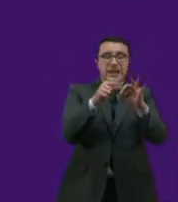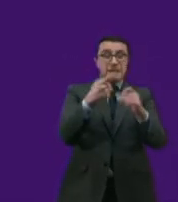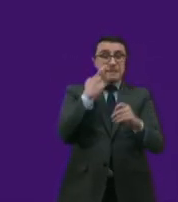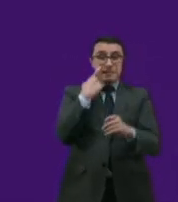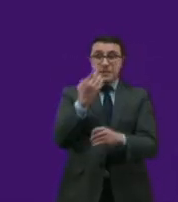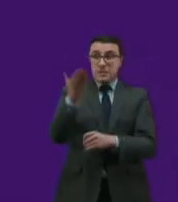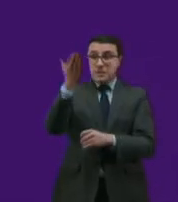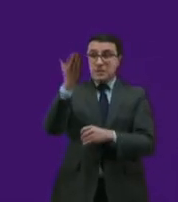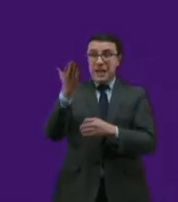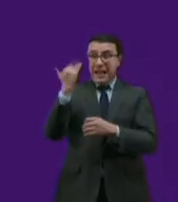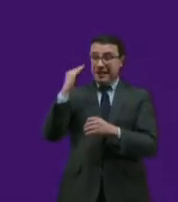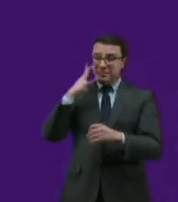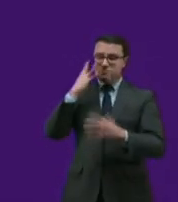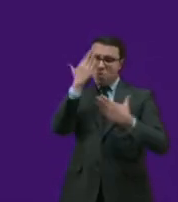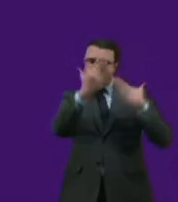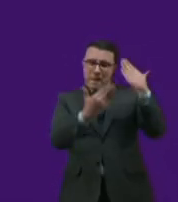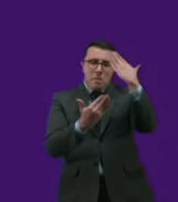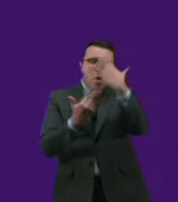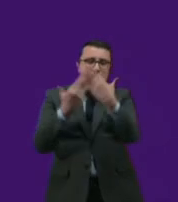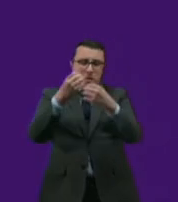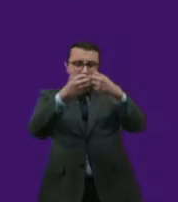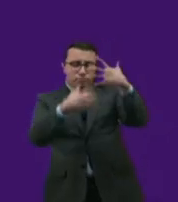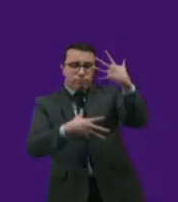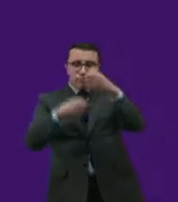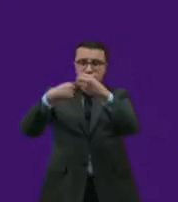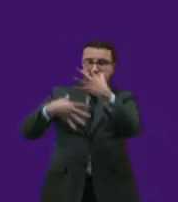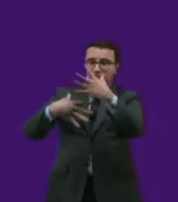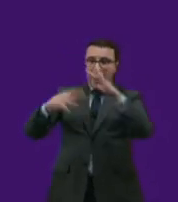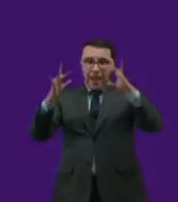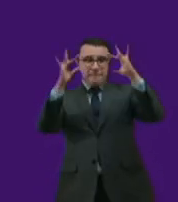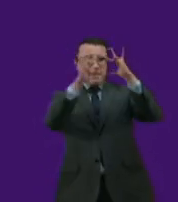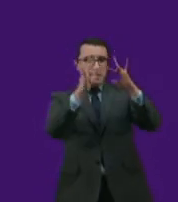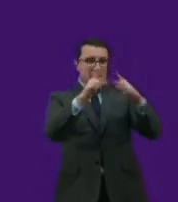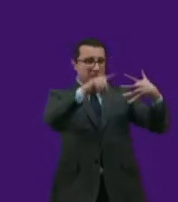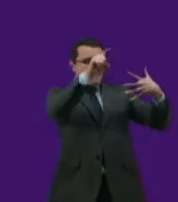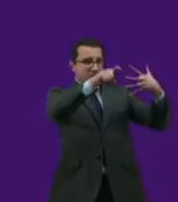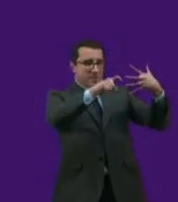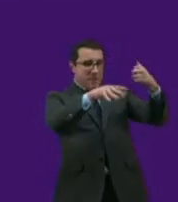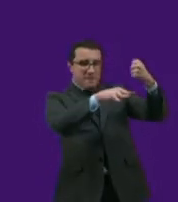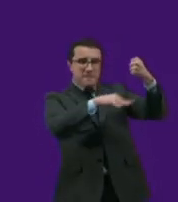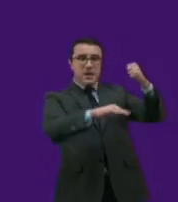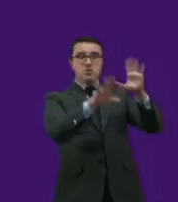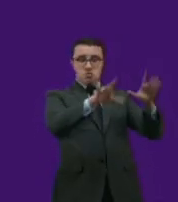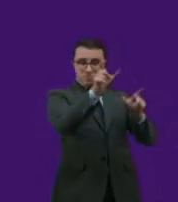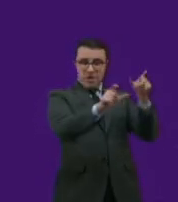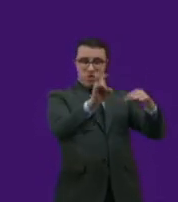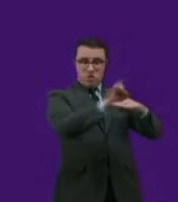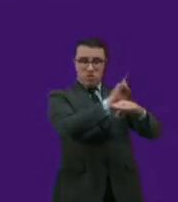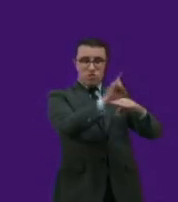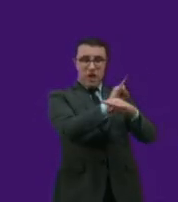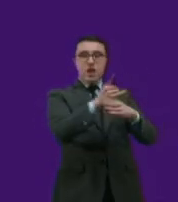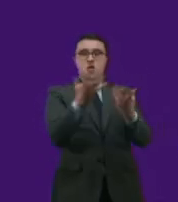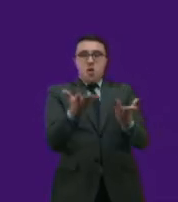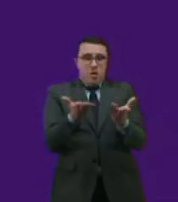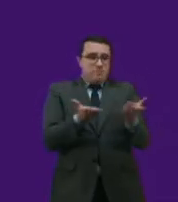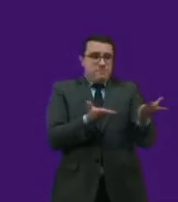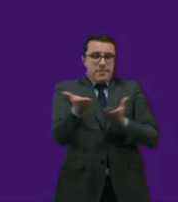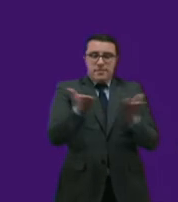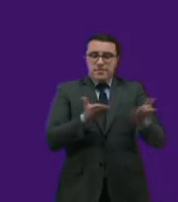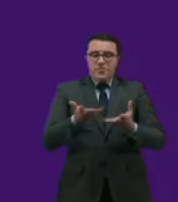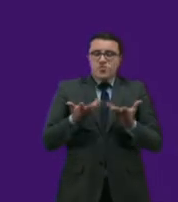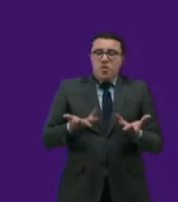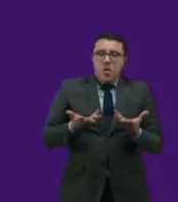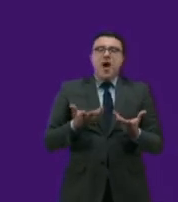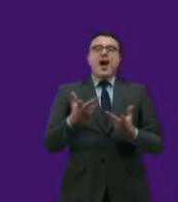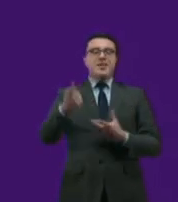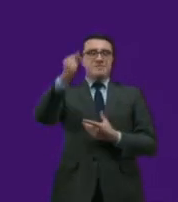todas estas experimentaciones conectan con esas necesidades básicas del usuario desde el vos servirle a ellos. Mientras